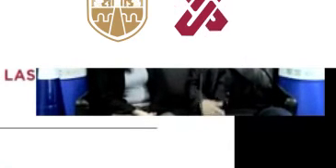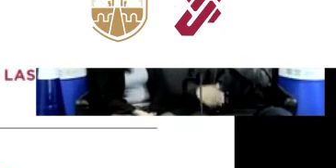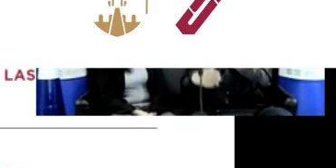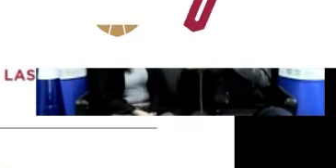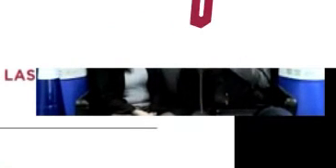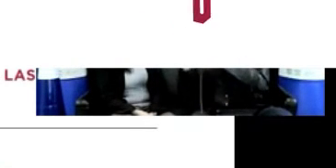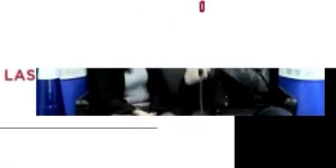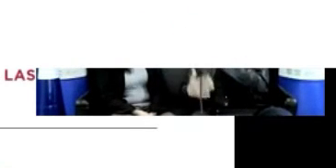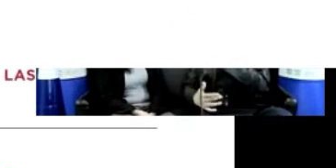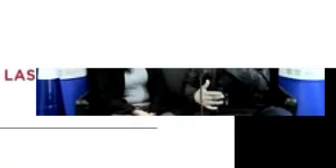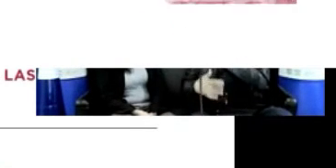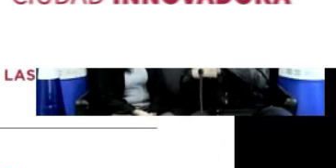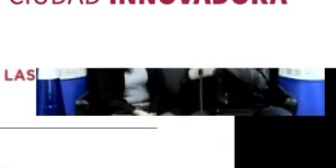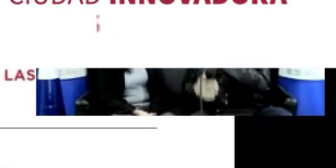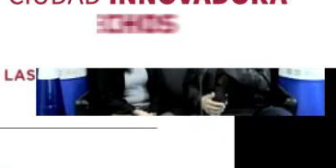de repente pues,